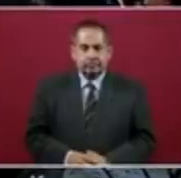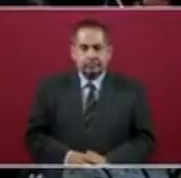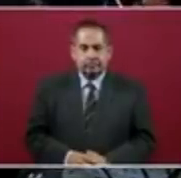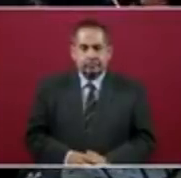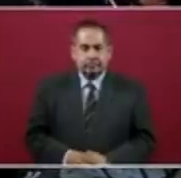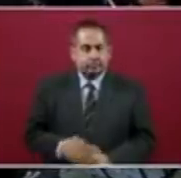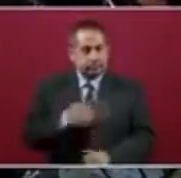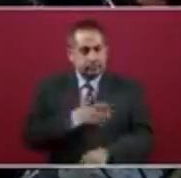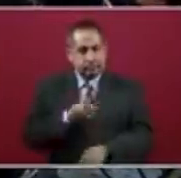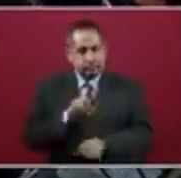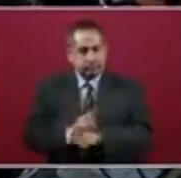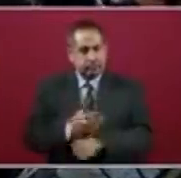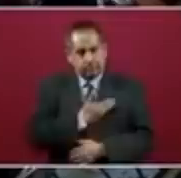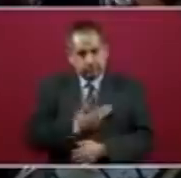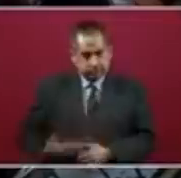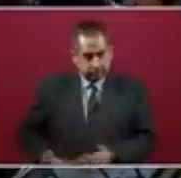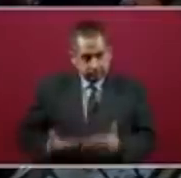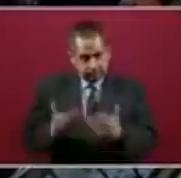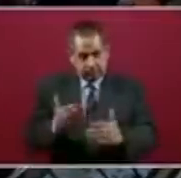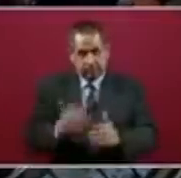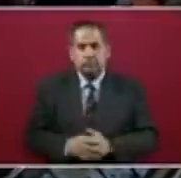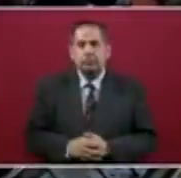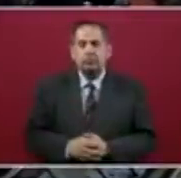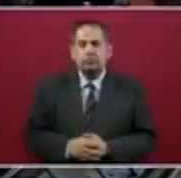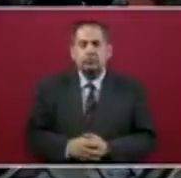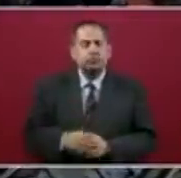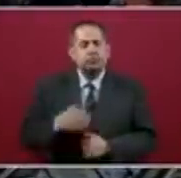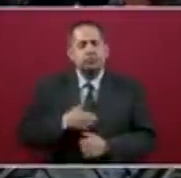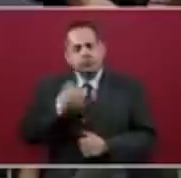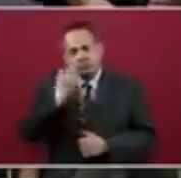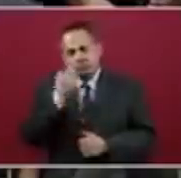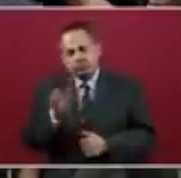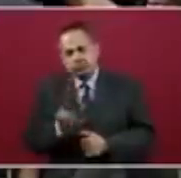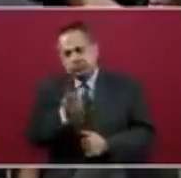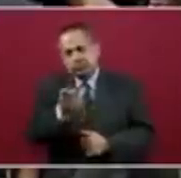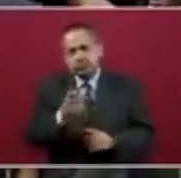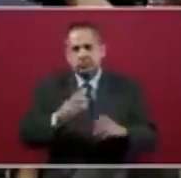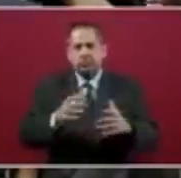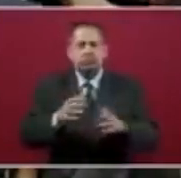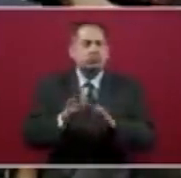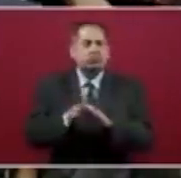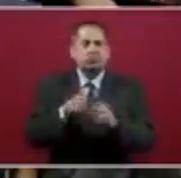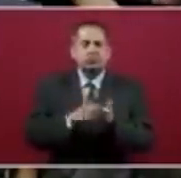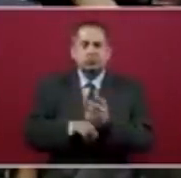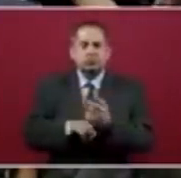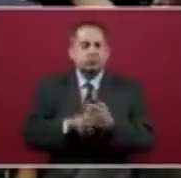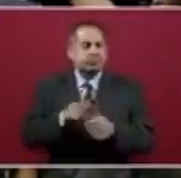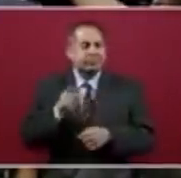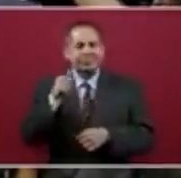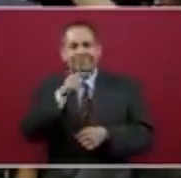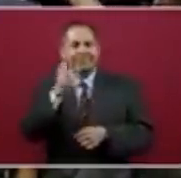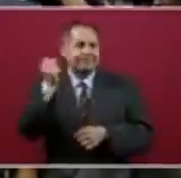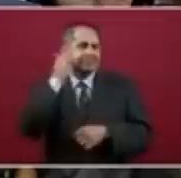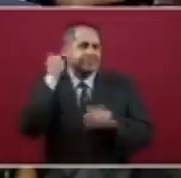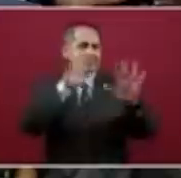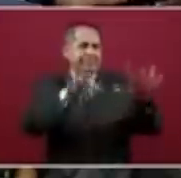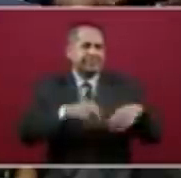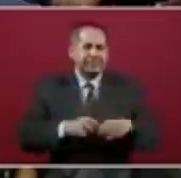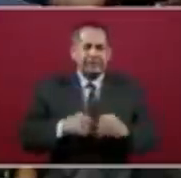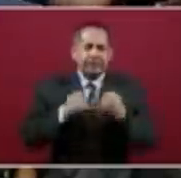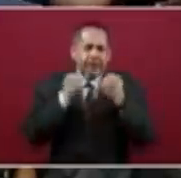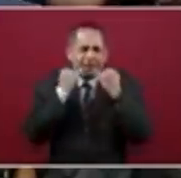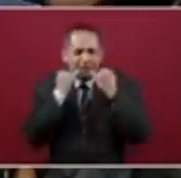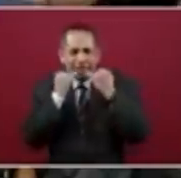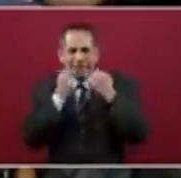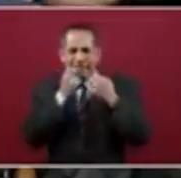Buenos días, presidente. Bueno, yo quisiera preguntarle sobre los abucheos. El PRI ha dicho que